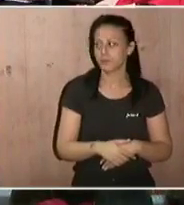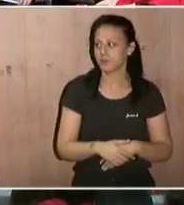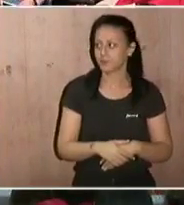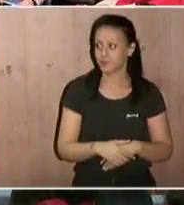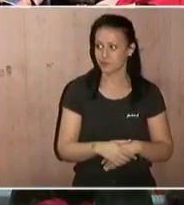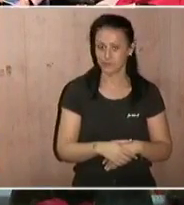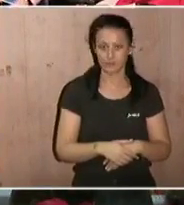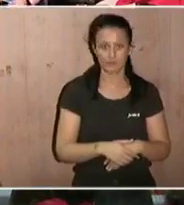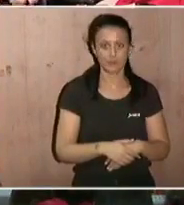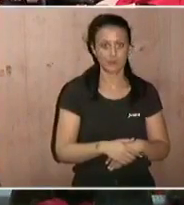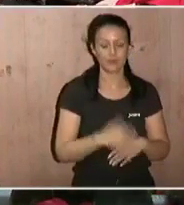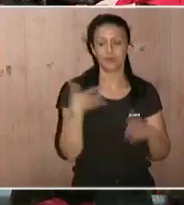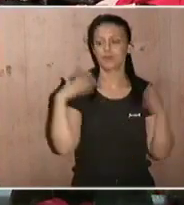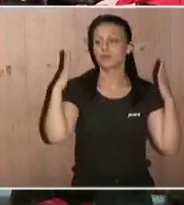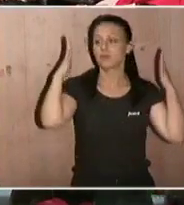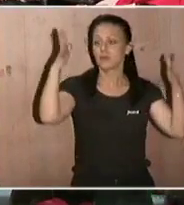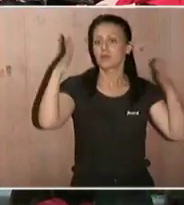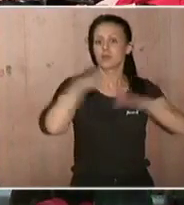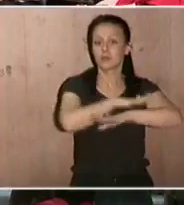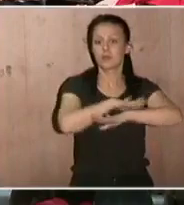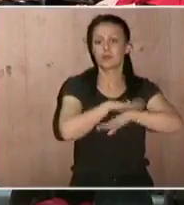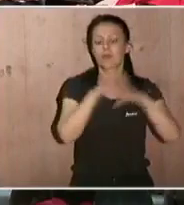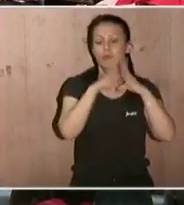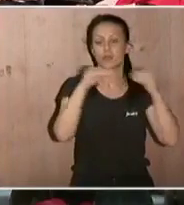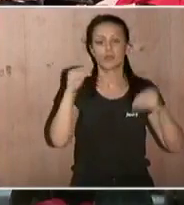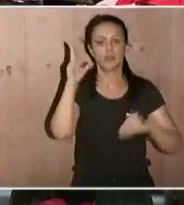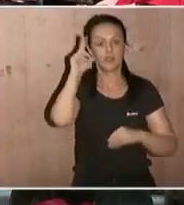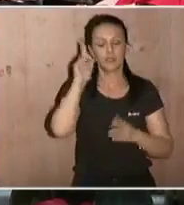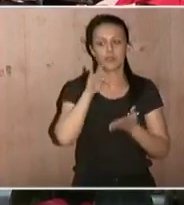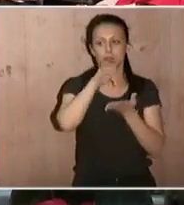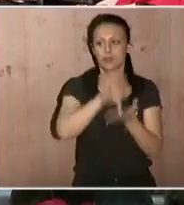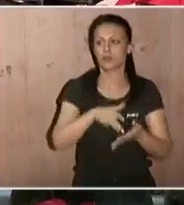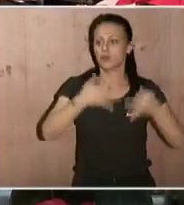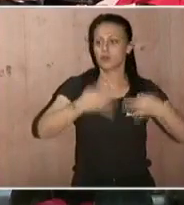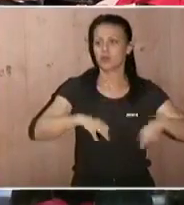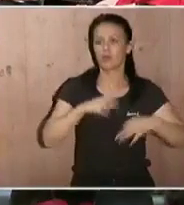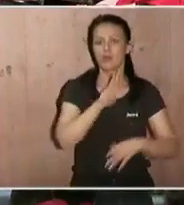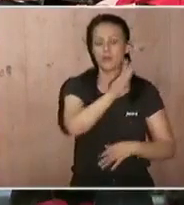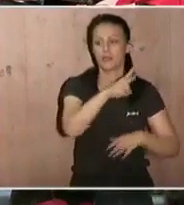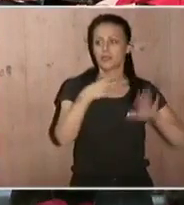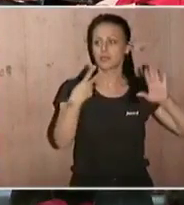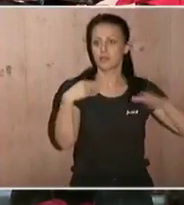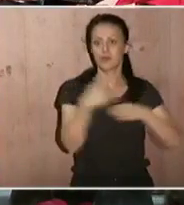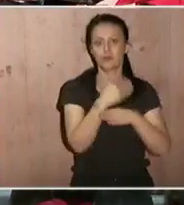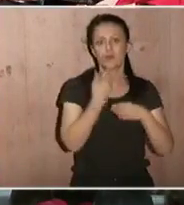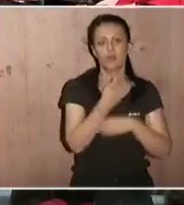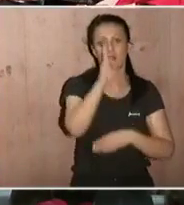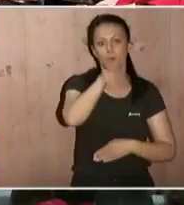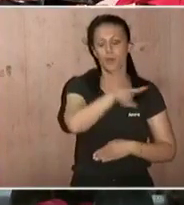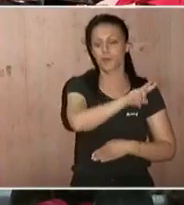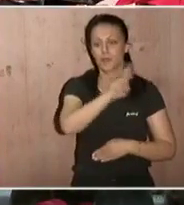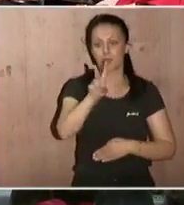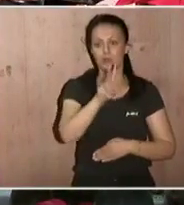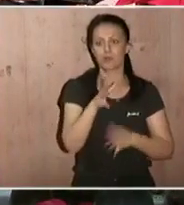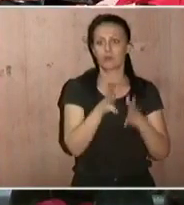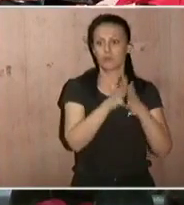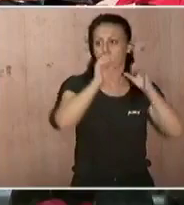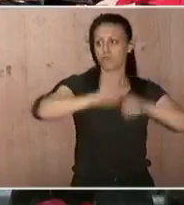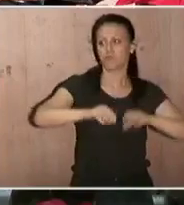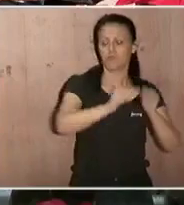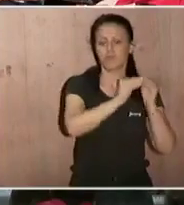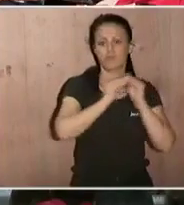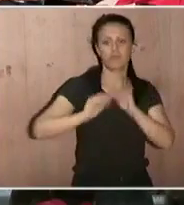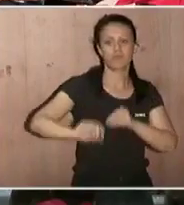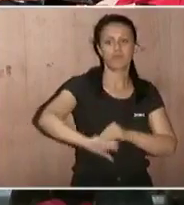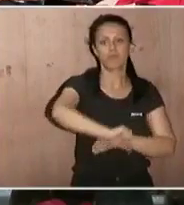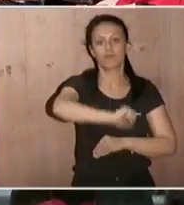El Consejo de Gobierno de la Universidad de Alicante, en la sesión ordinaria de 27 de octubre de 2022, acordó por unanimidad proponer